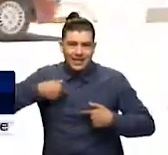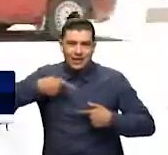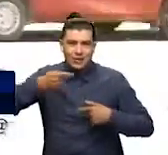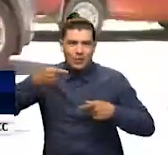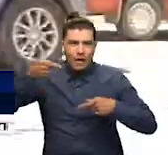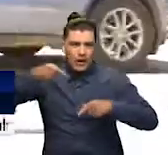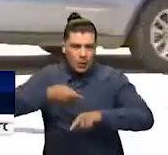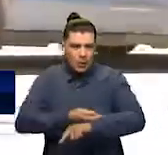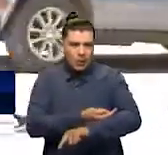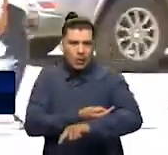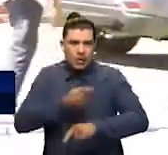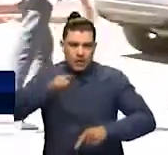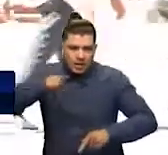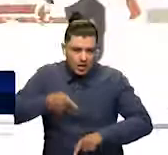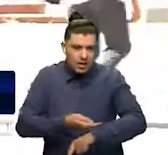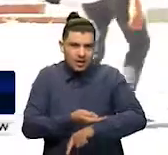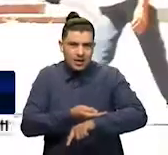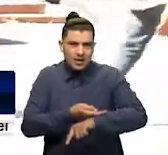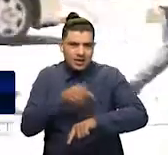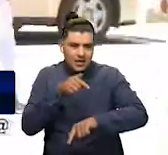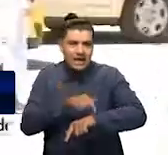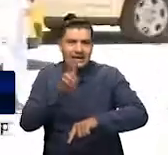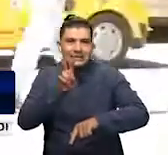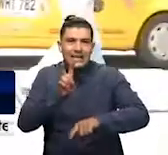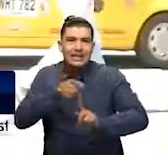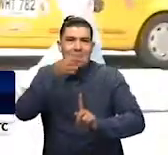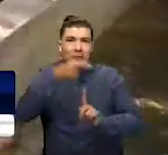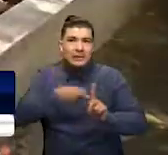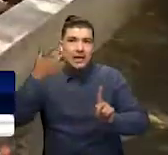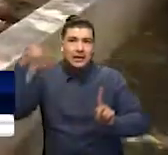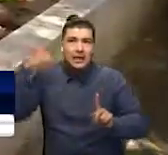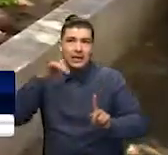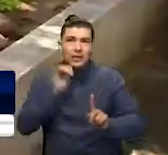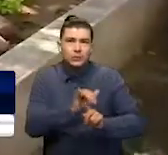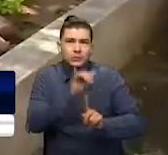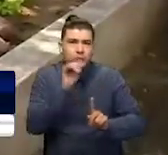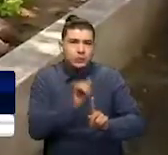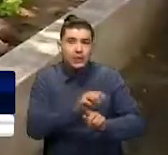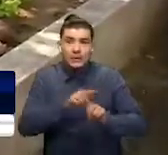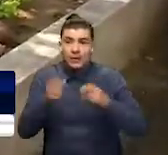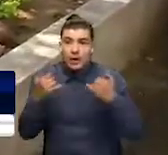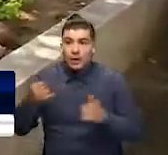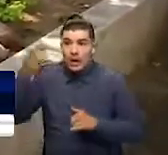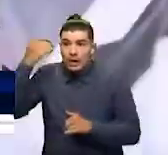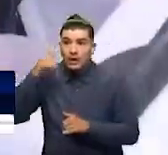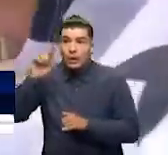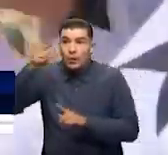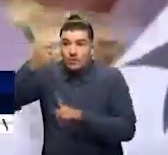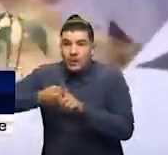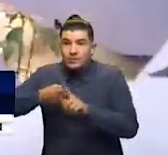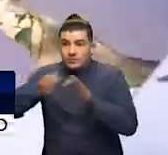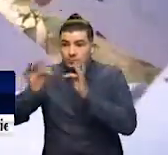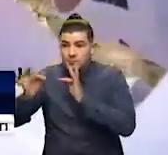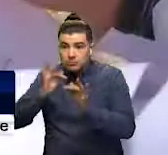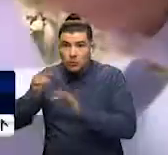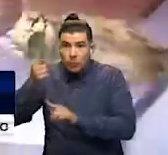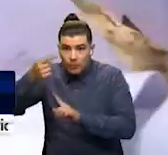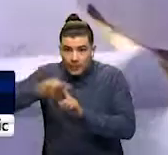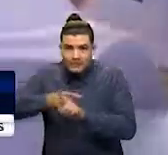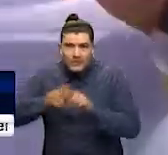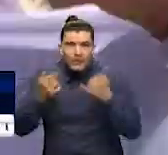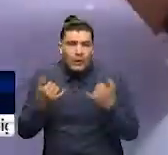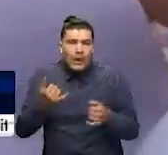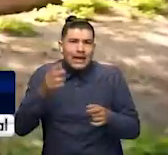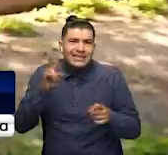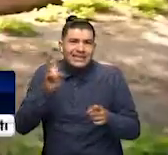cerca de 7 meses y que debía durar solamente un mes. Con urgencia, la madre de esta pequeña pide que su voz sea escuchada y